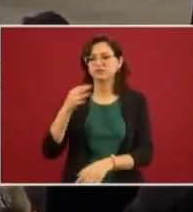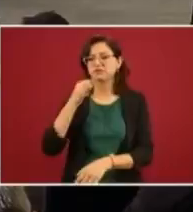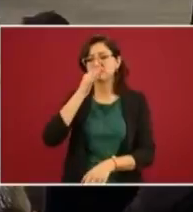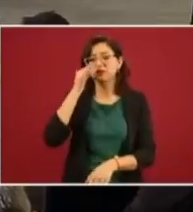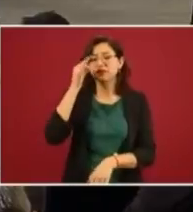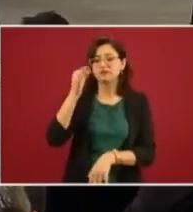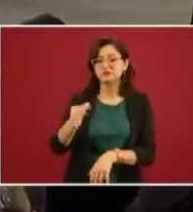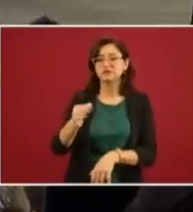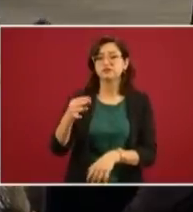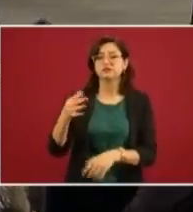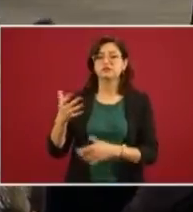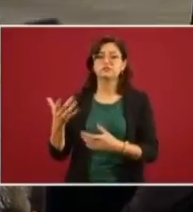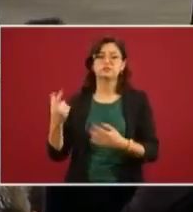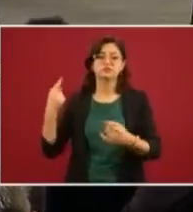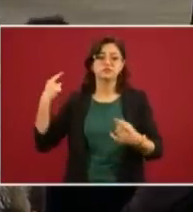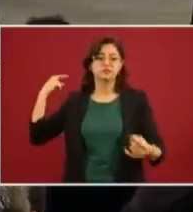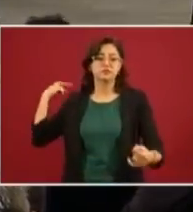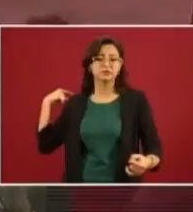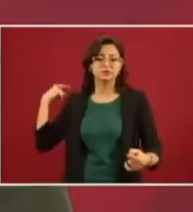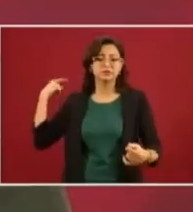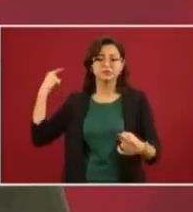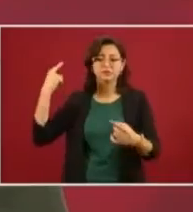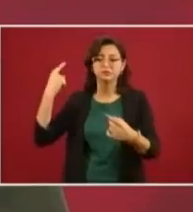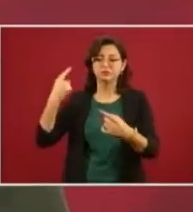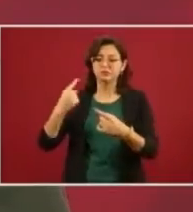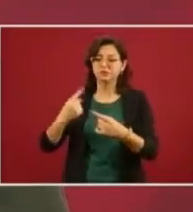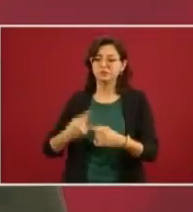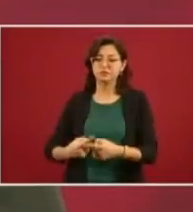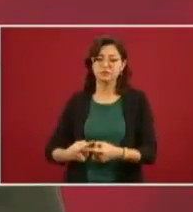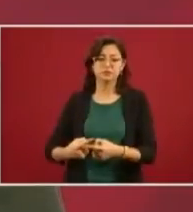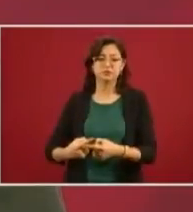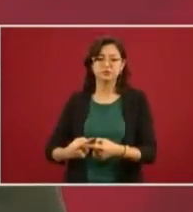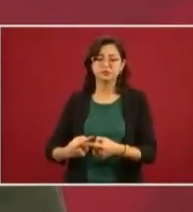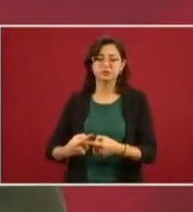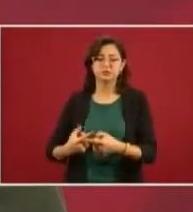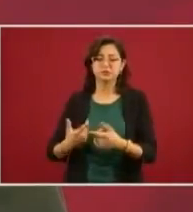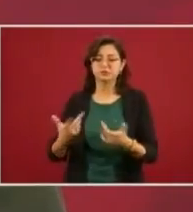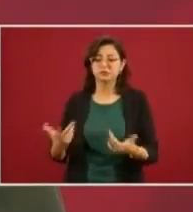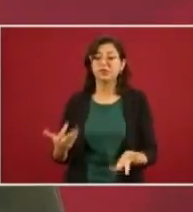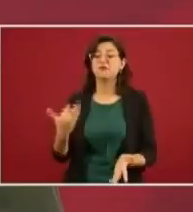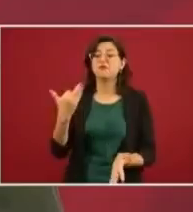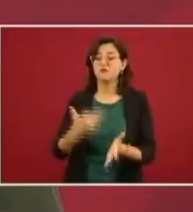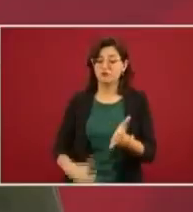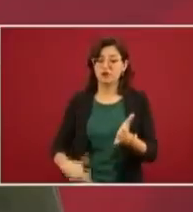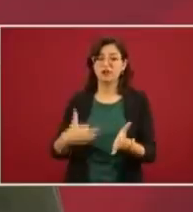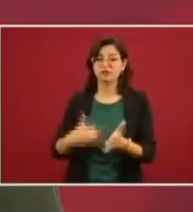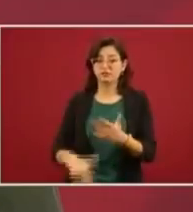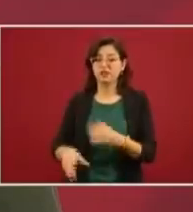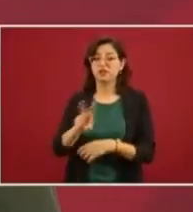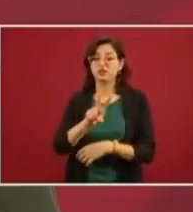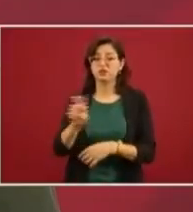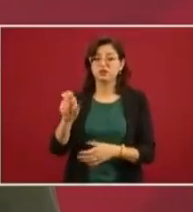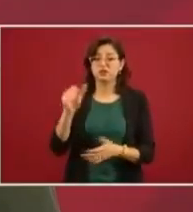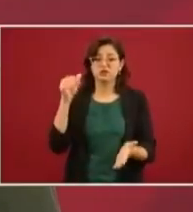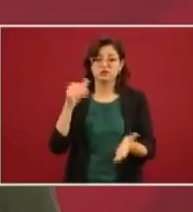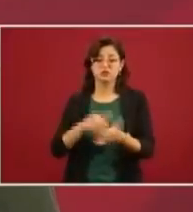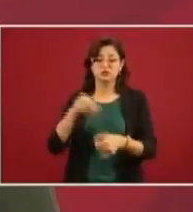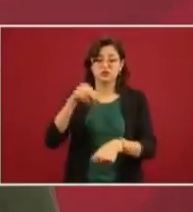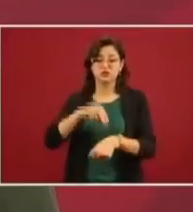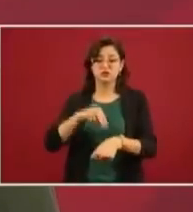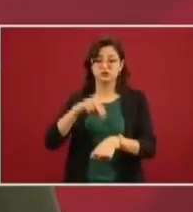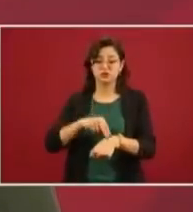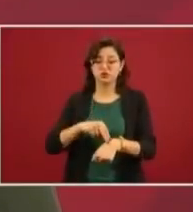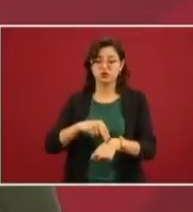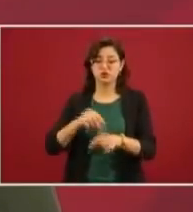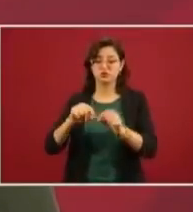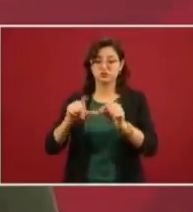que realmente por decir rápidamente hay un déficit de 200 mil médicos en el país